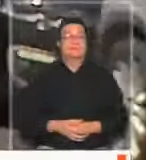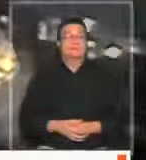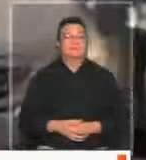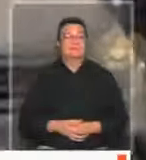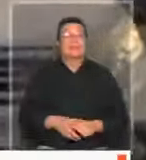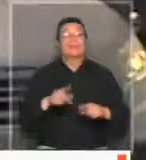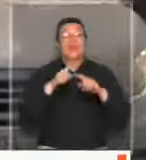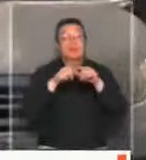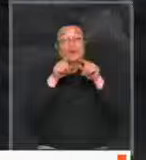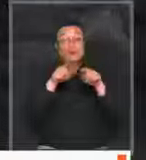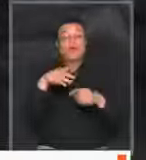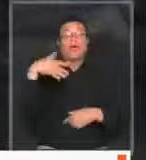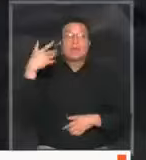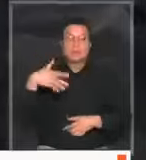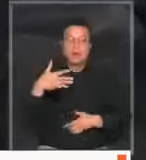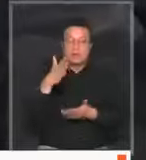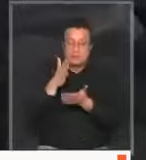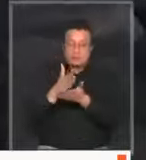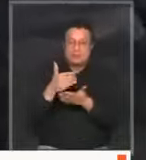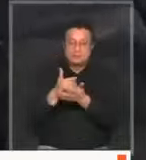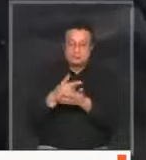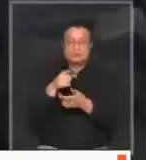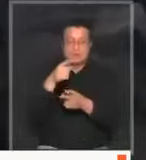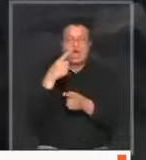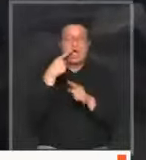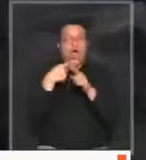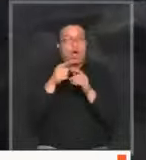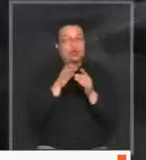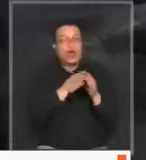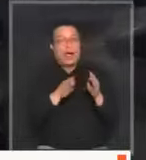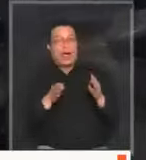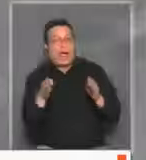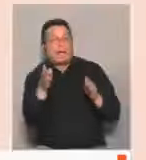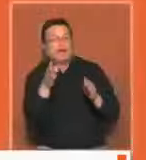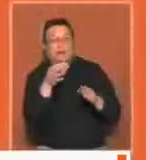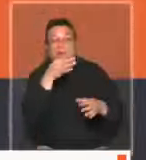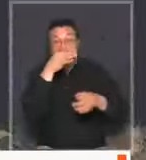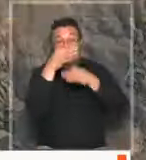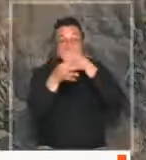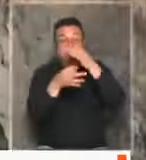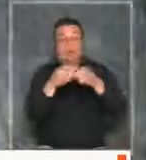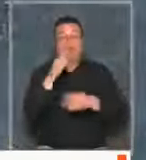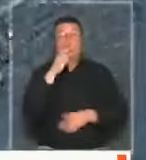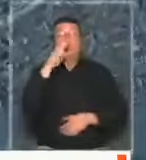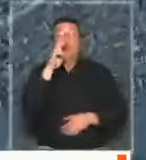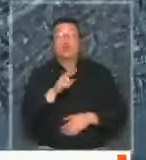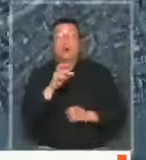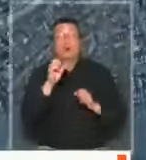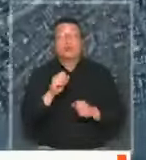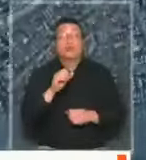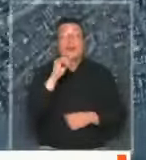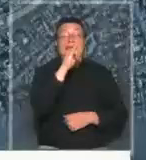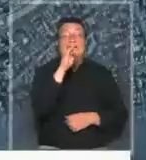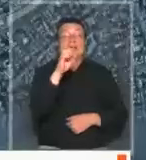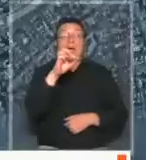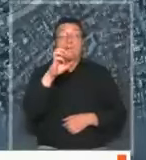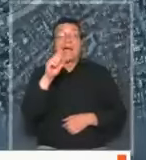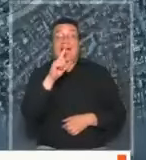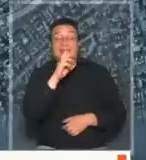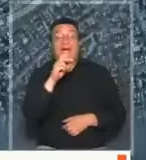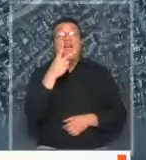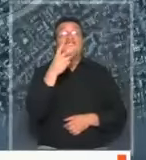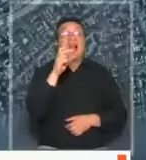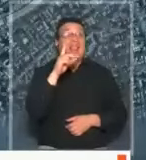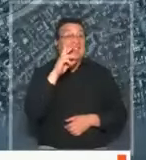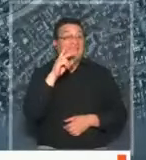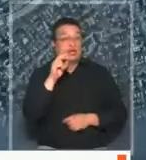Por eso es importante planificarse y tener opciones. Acá se las contamos. Al sur puede pasar entre Emiliano Zapata y Avenida Valdivieso,